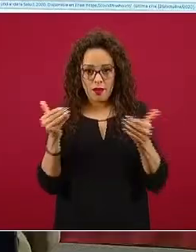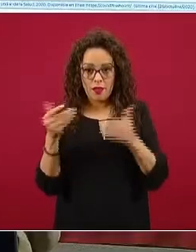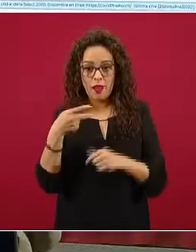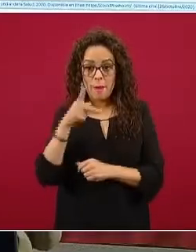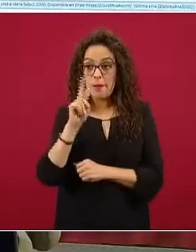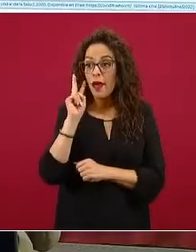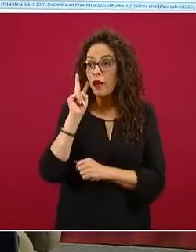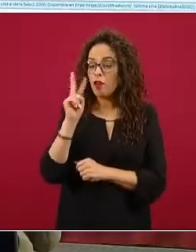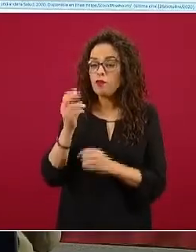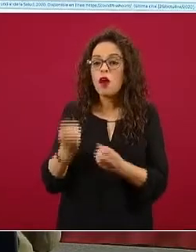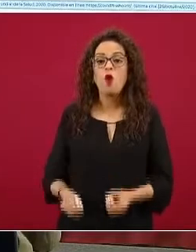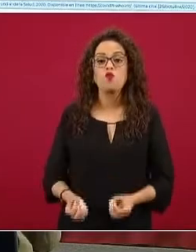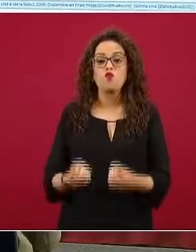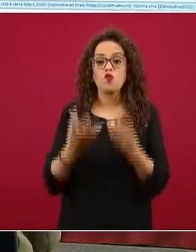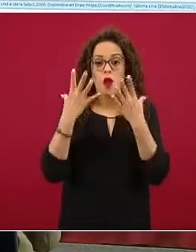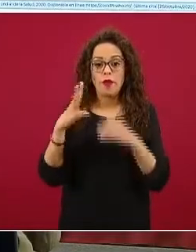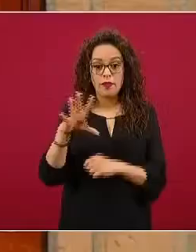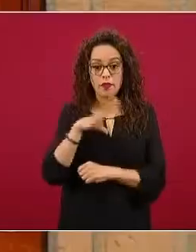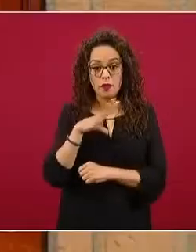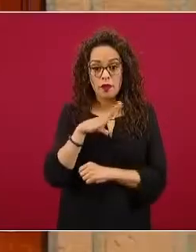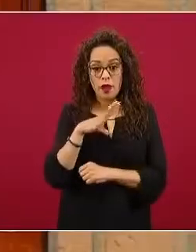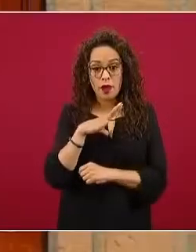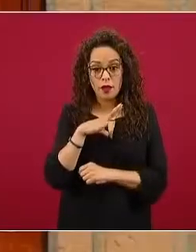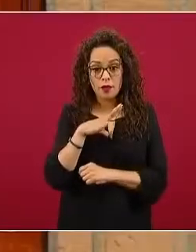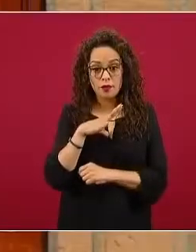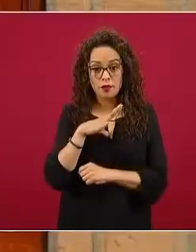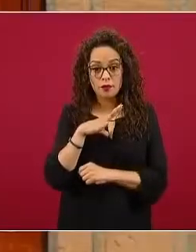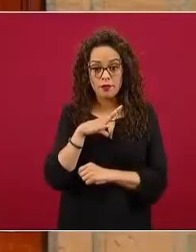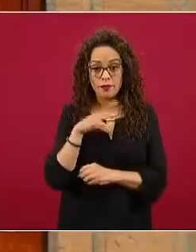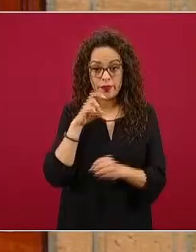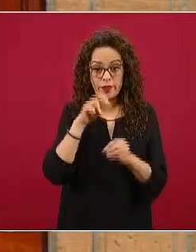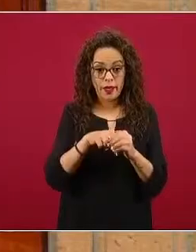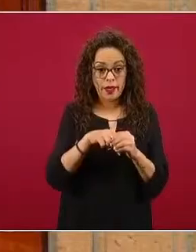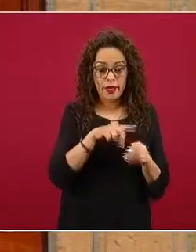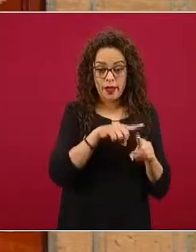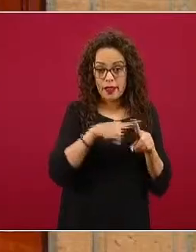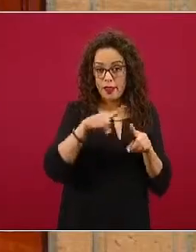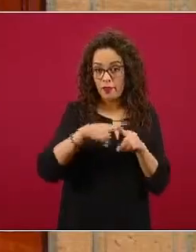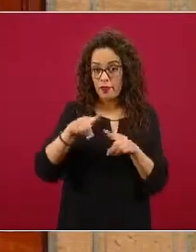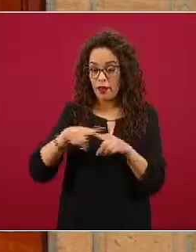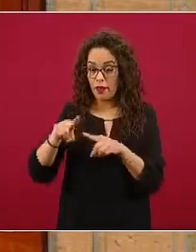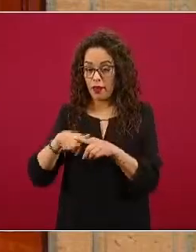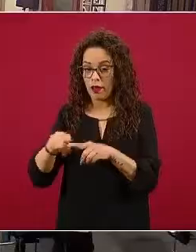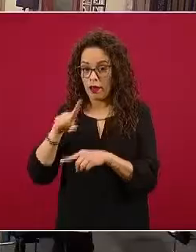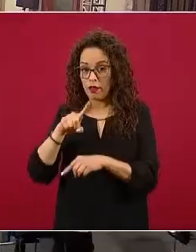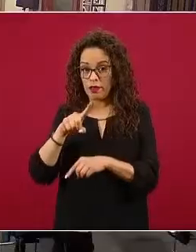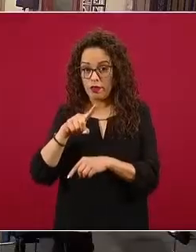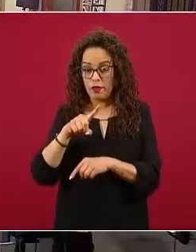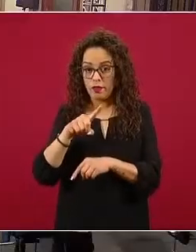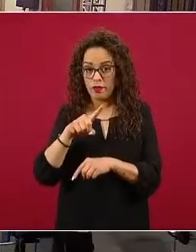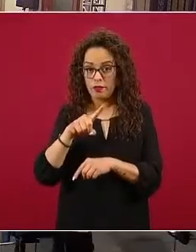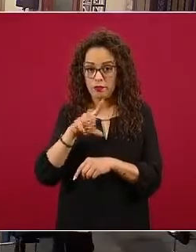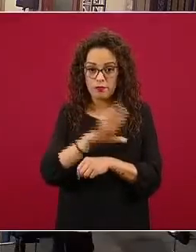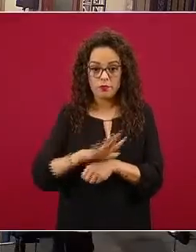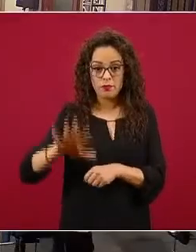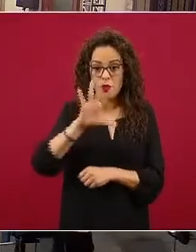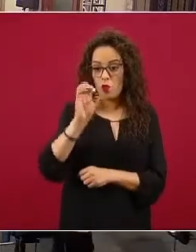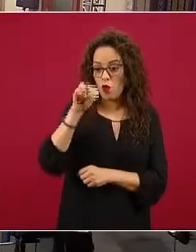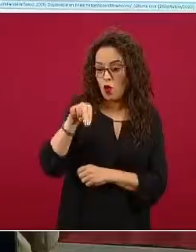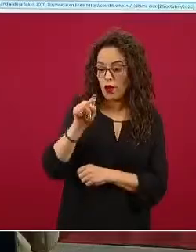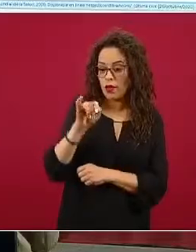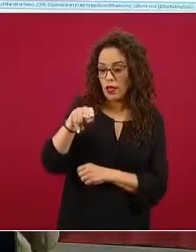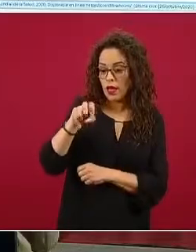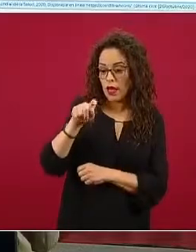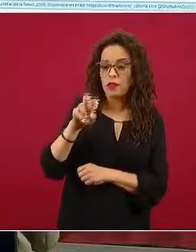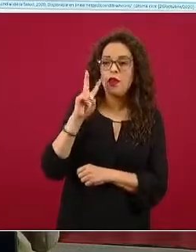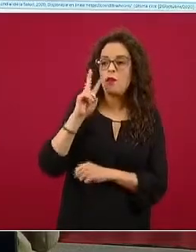la cantidad de casos que se han generado en los diferentes continentes, resalta lógicamente América como una